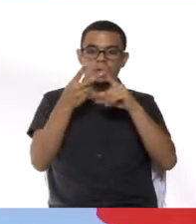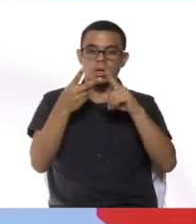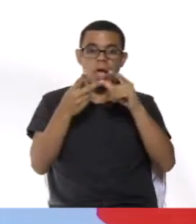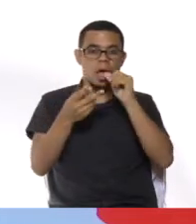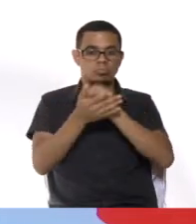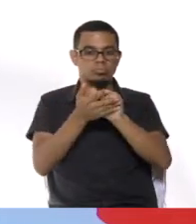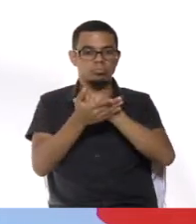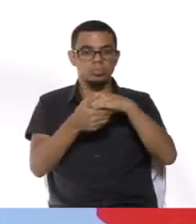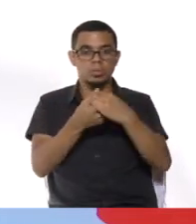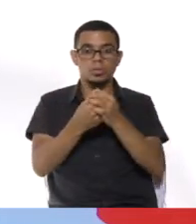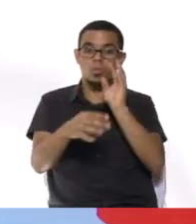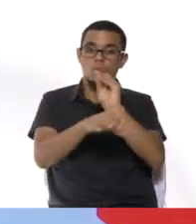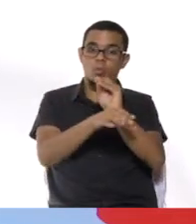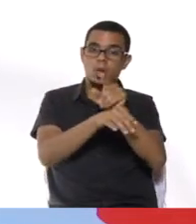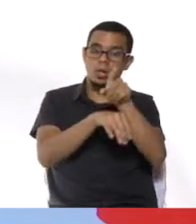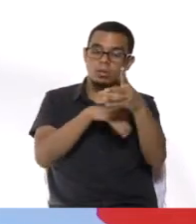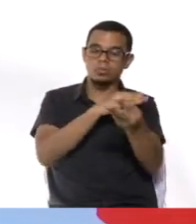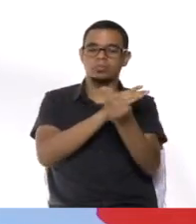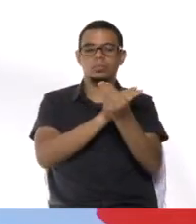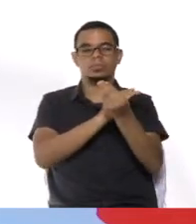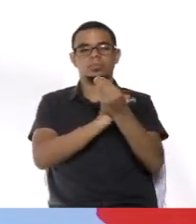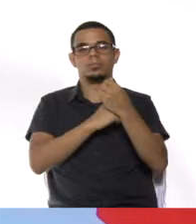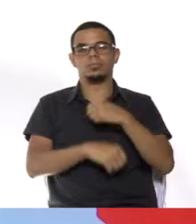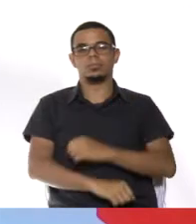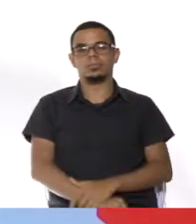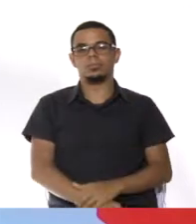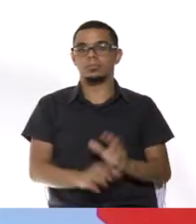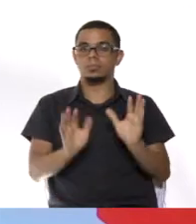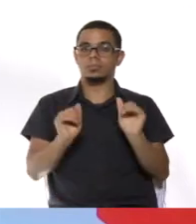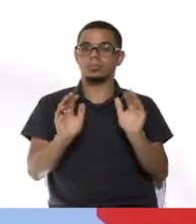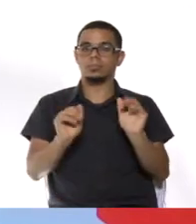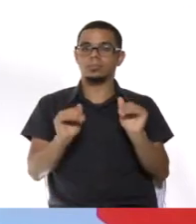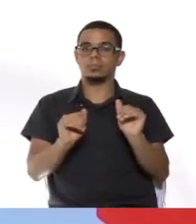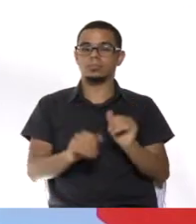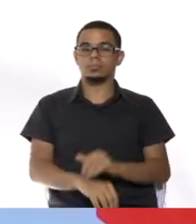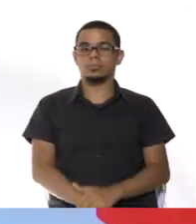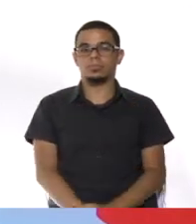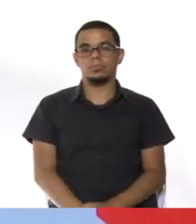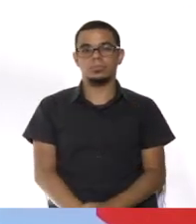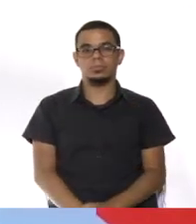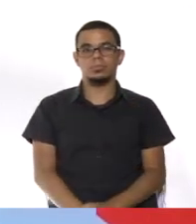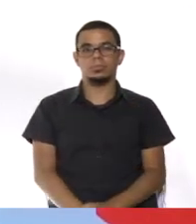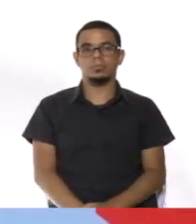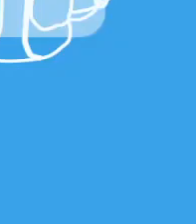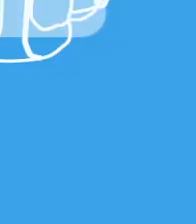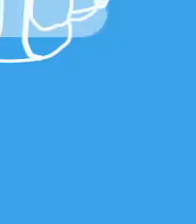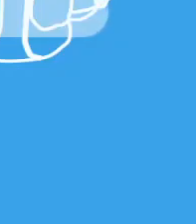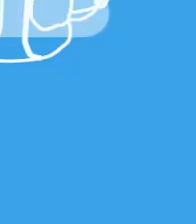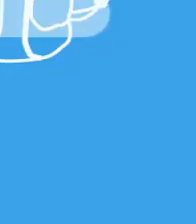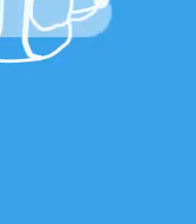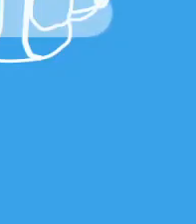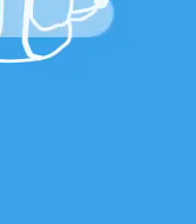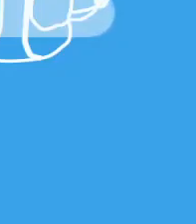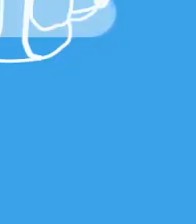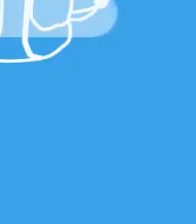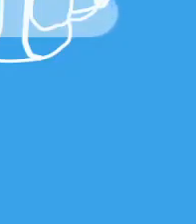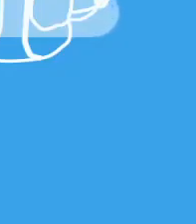constantemente tus manos, cuida de ti y cuida de los tuyos. Chao, hasta la próxima.